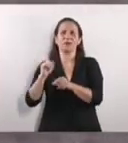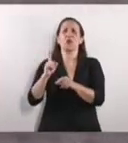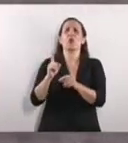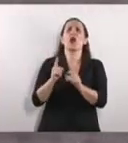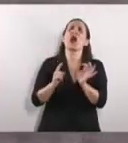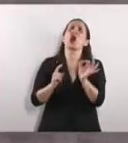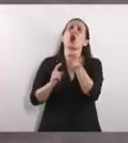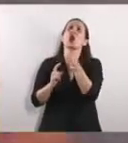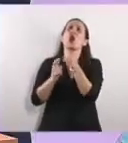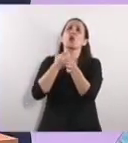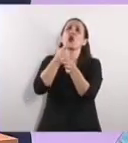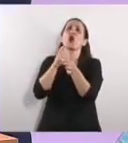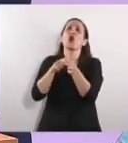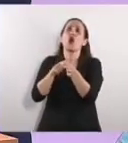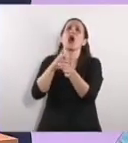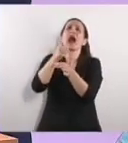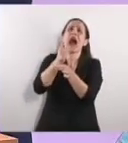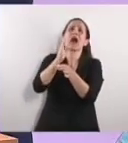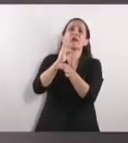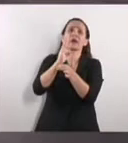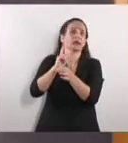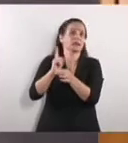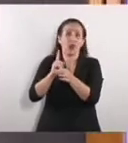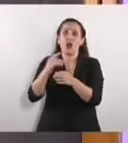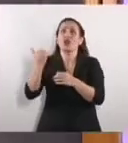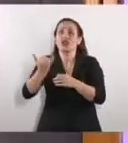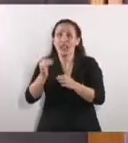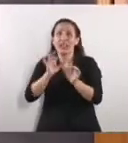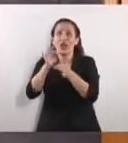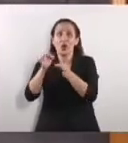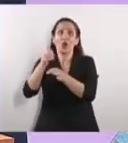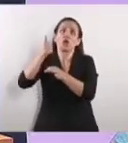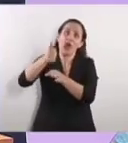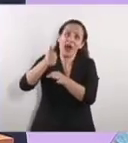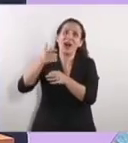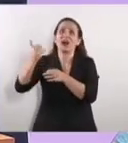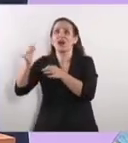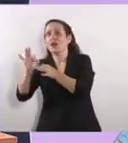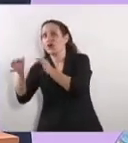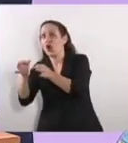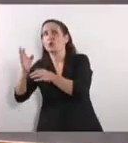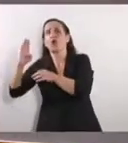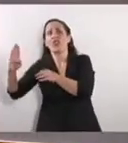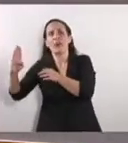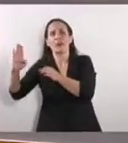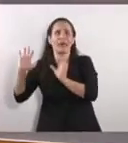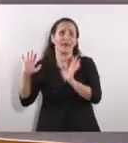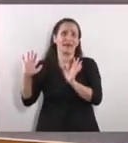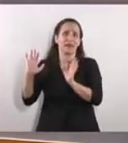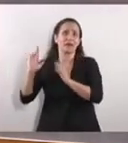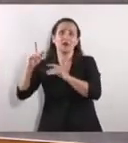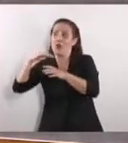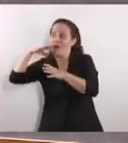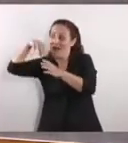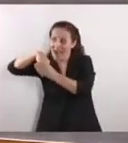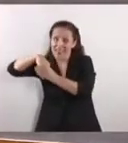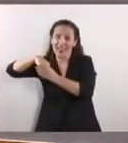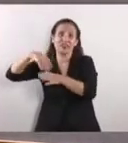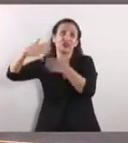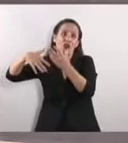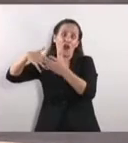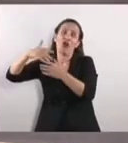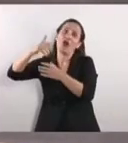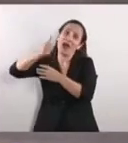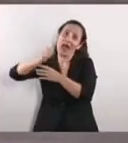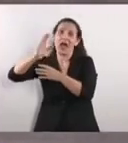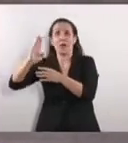rojo que es AB. Van a tener glóbulos A y van a tener glóbulos B. ¿Sí? Es una sangre mixta, podríamos decir. Entonces,